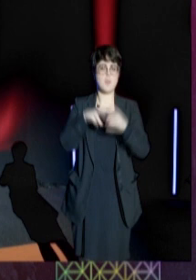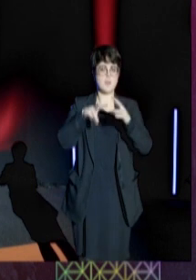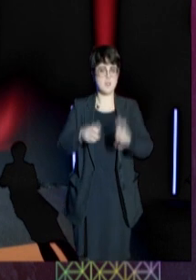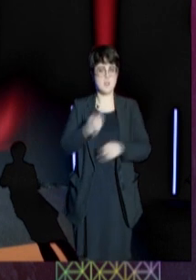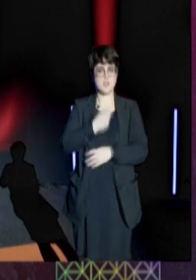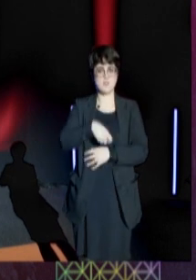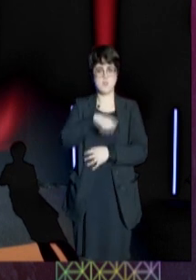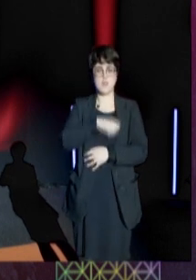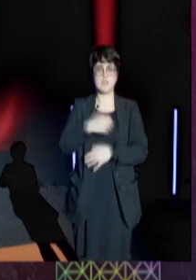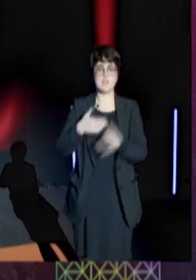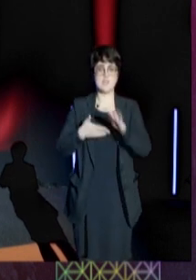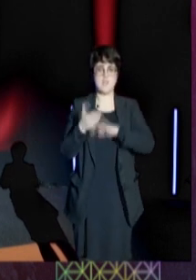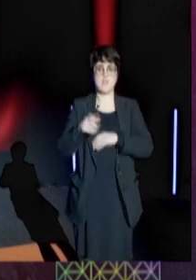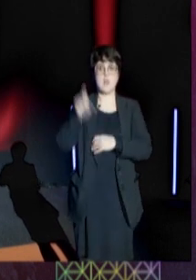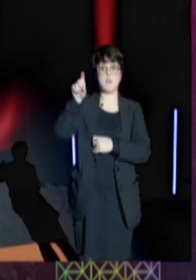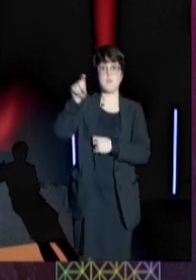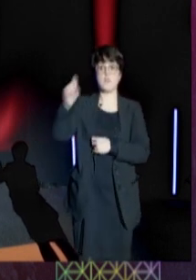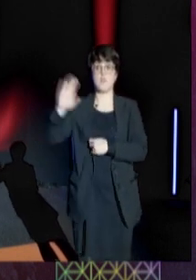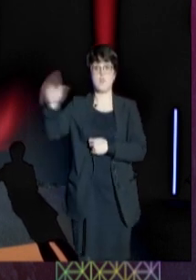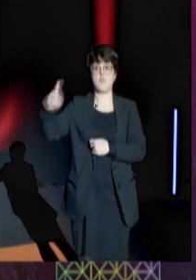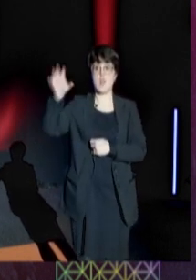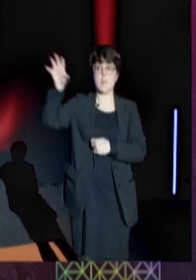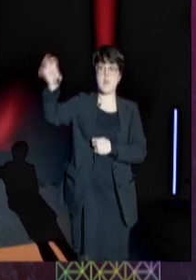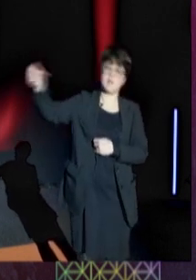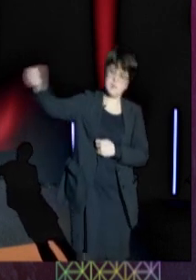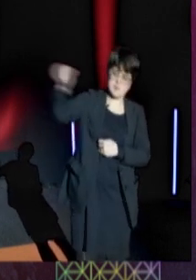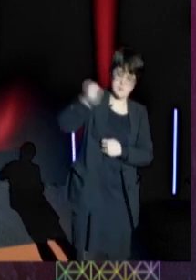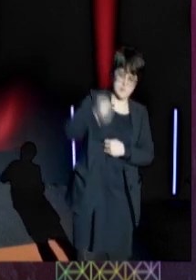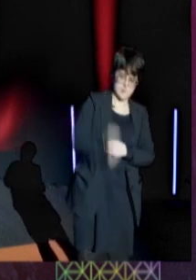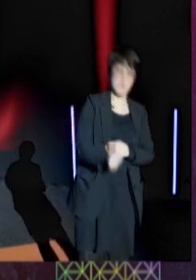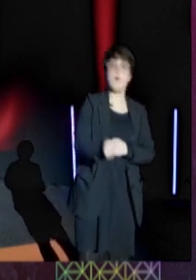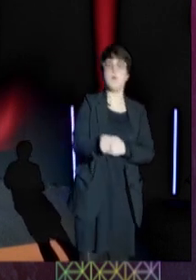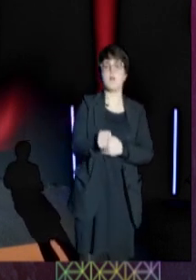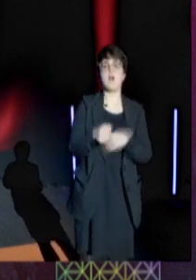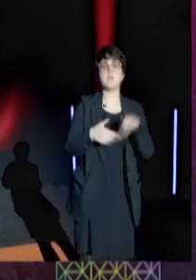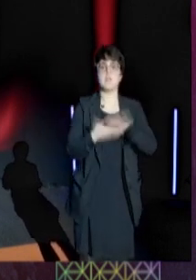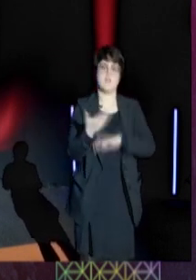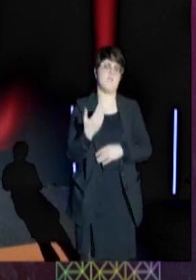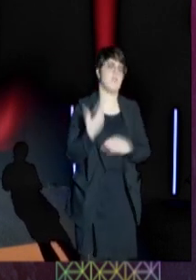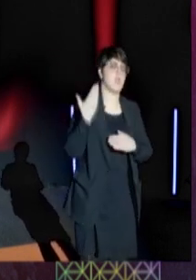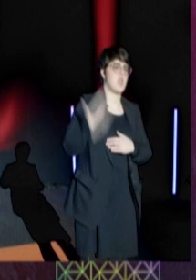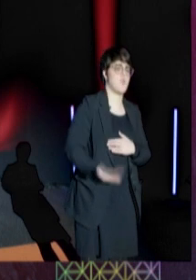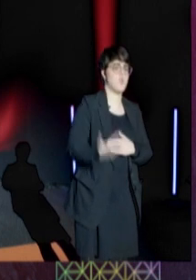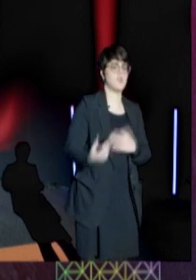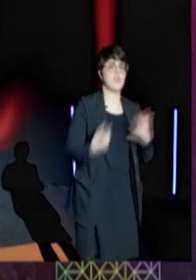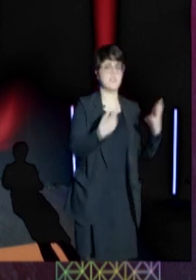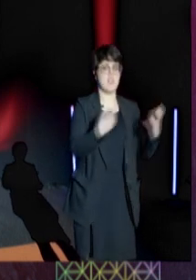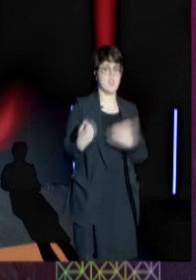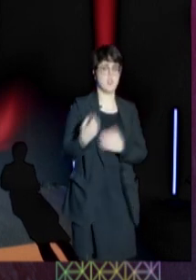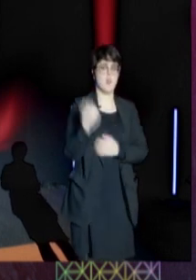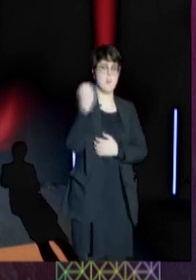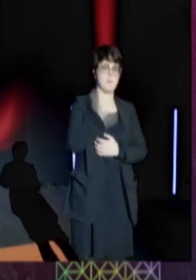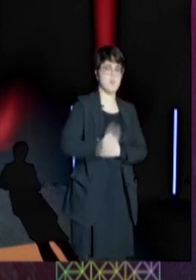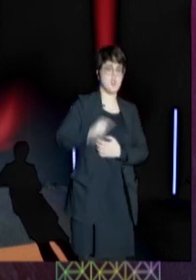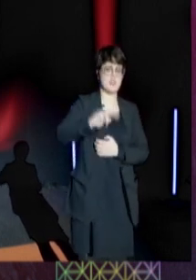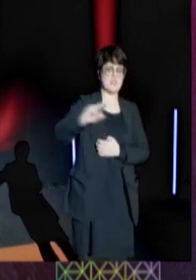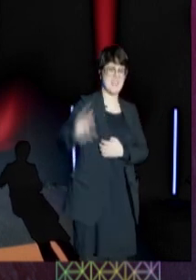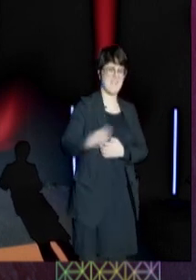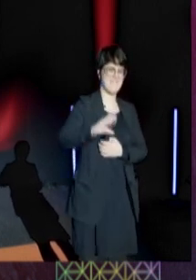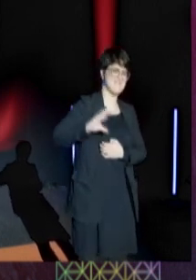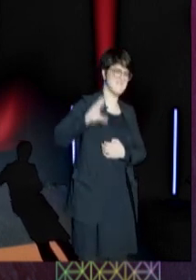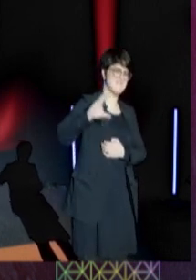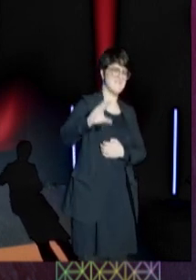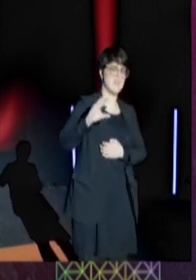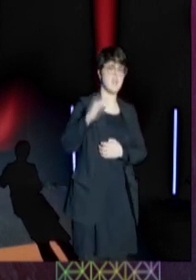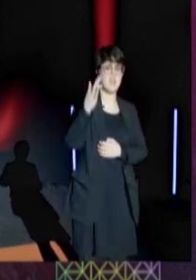traer profesores de fuera es una cantidad muy importante 600 millones y el reto es ahora es que todas esas iniciativas